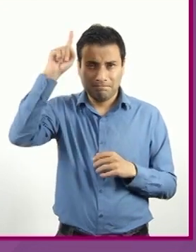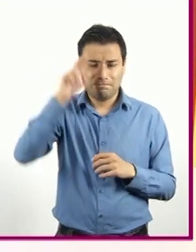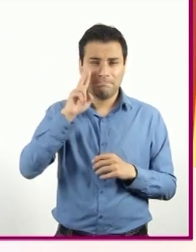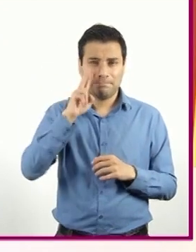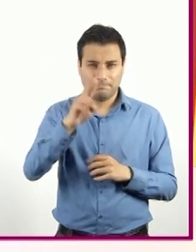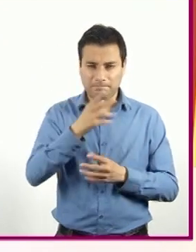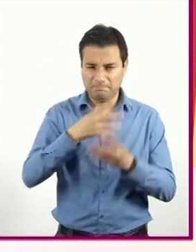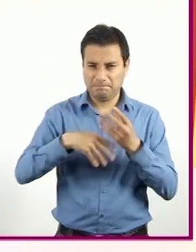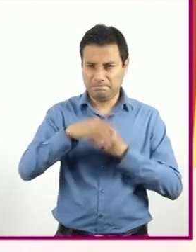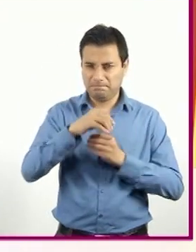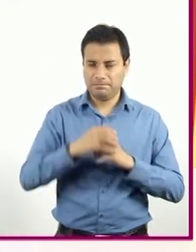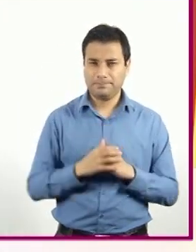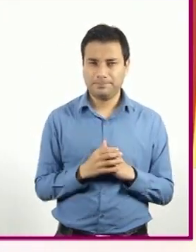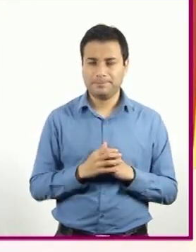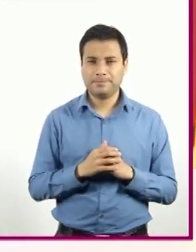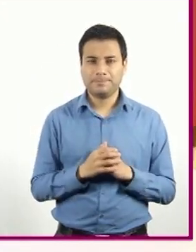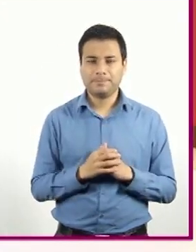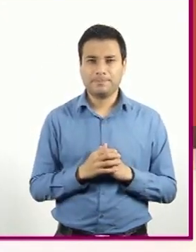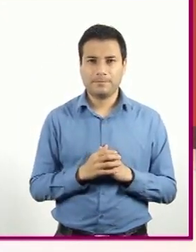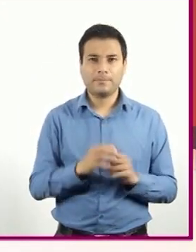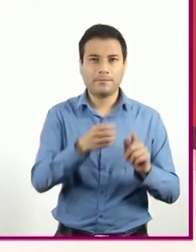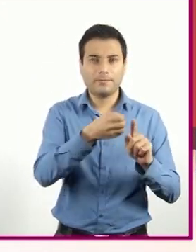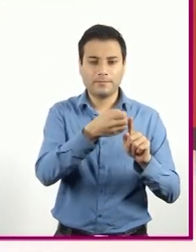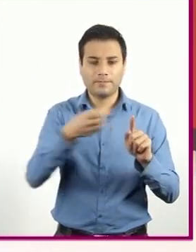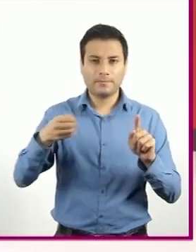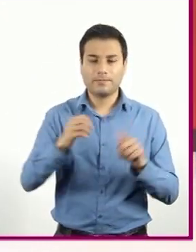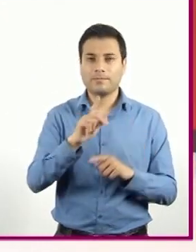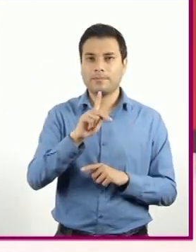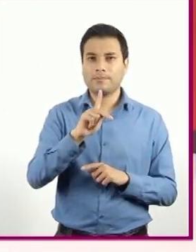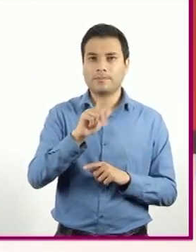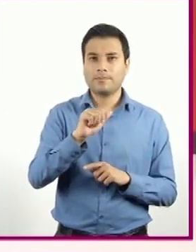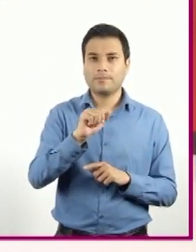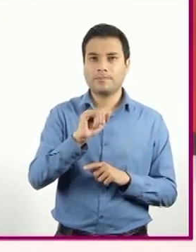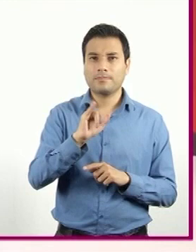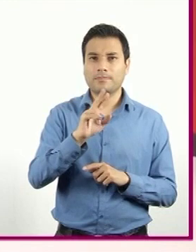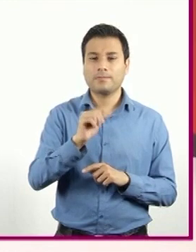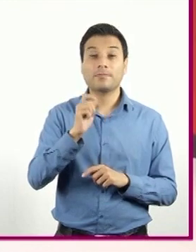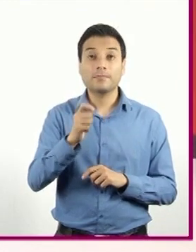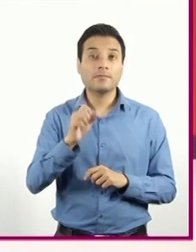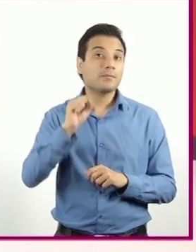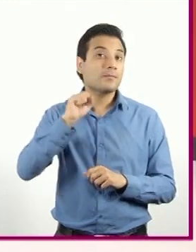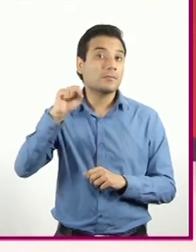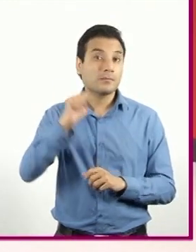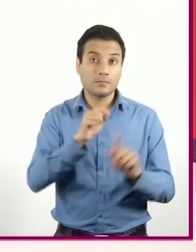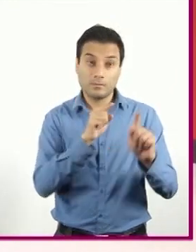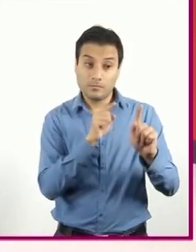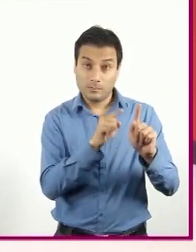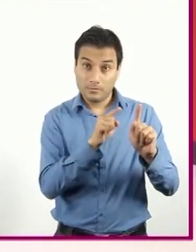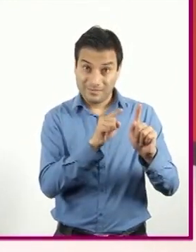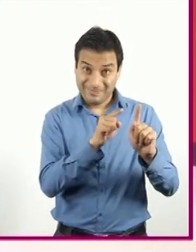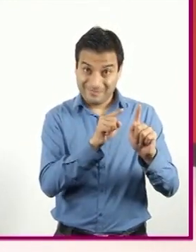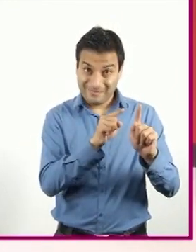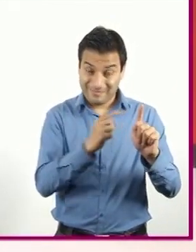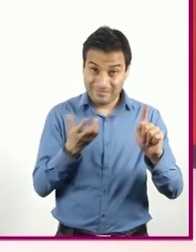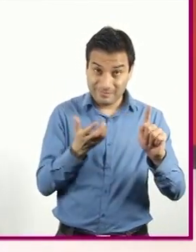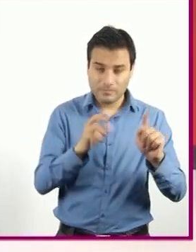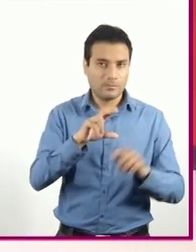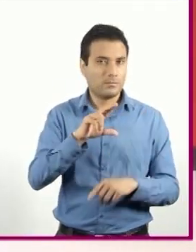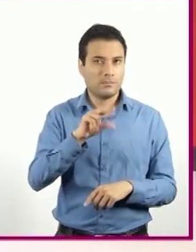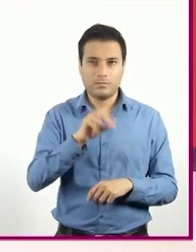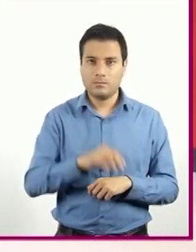cambio, en la construcción pasiva, el sujeto gramatical no funciona como el agente de la acción